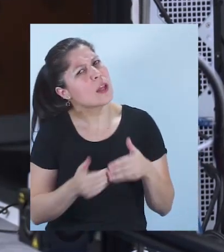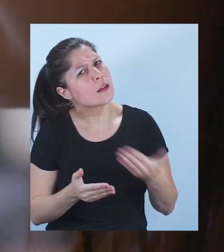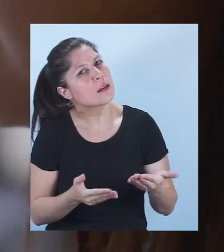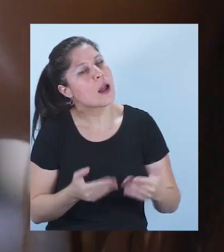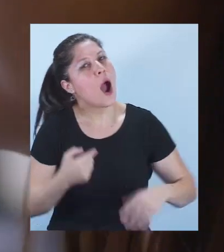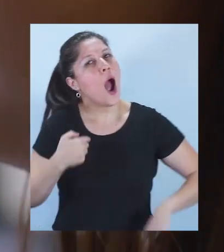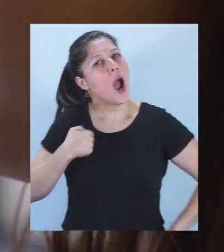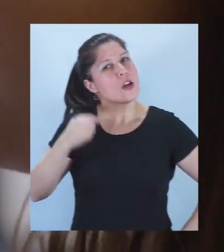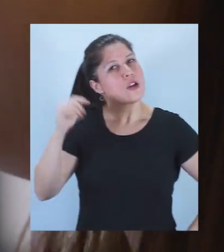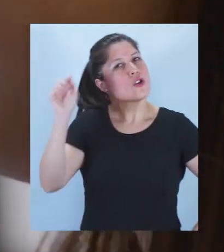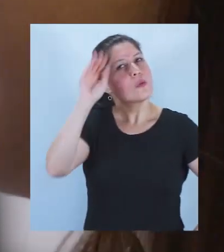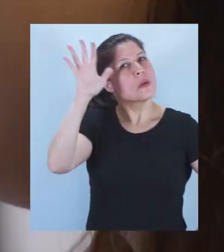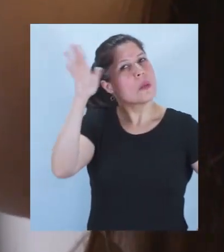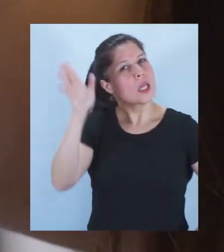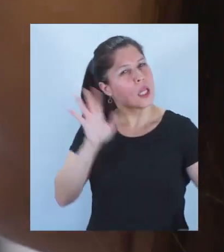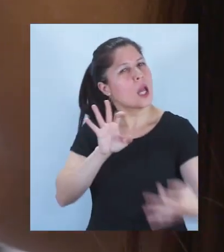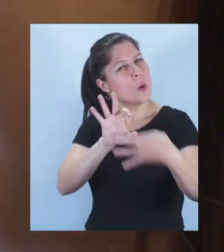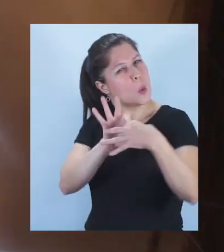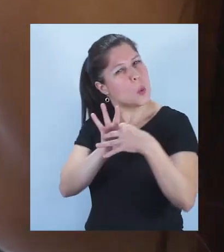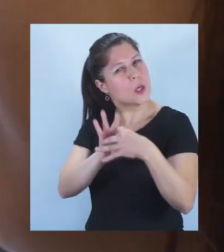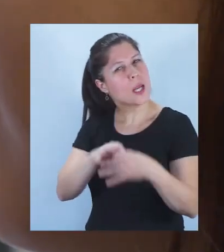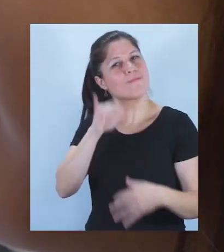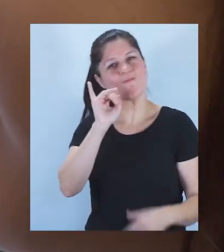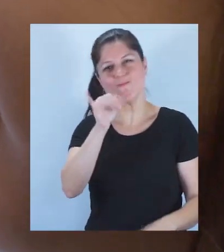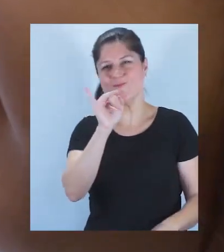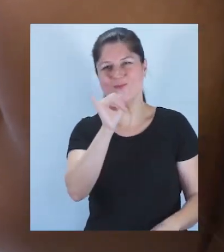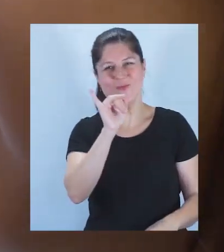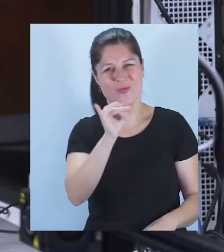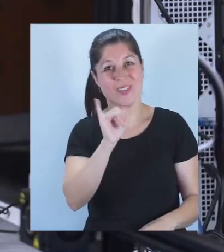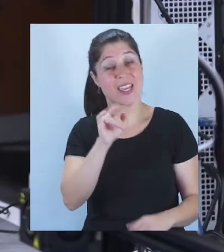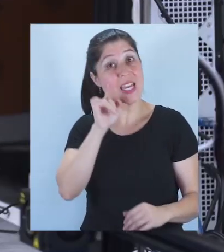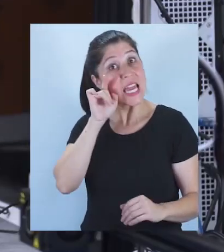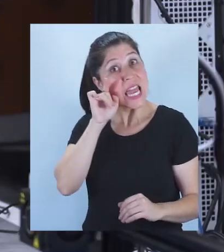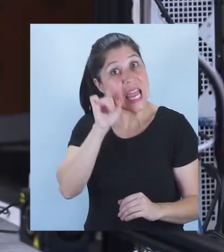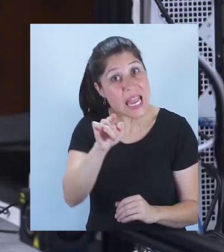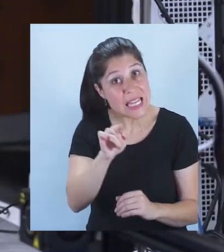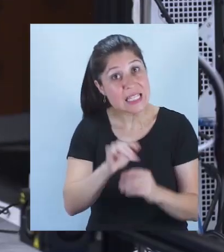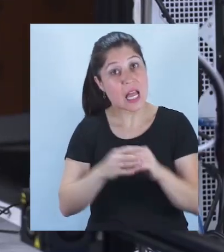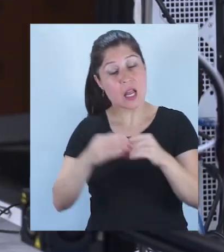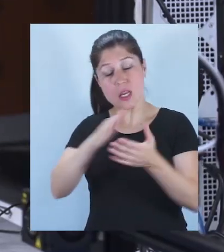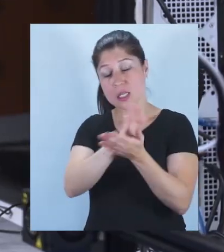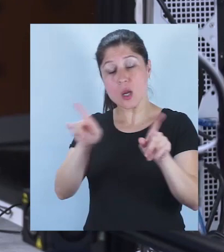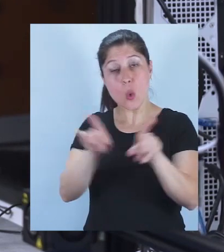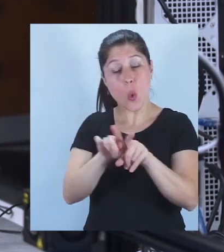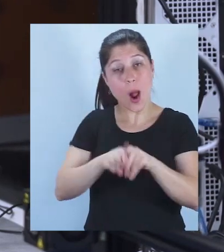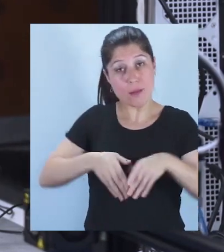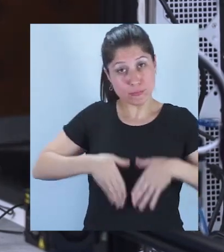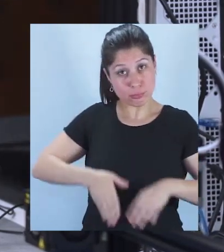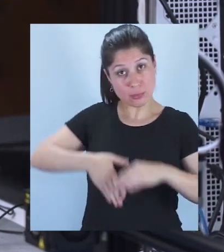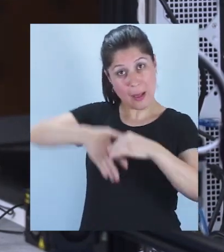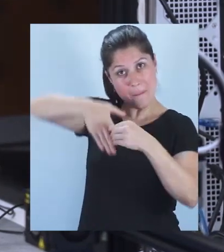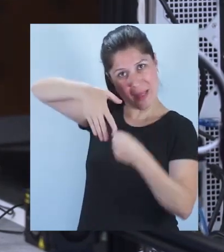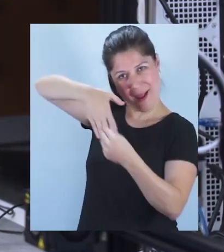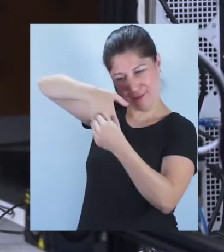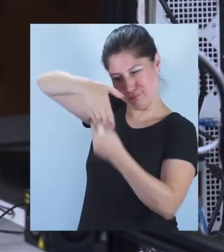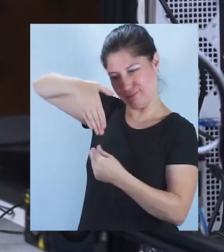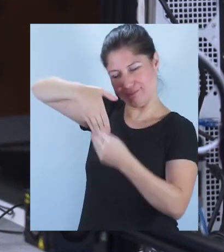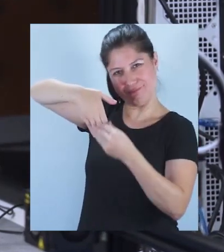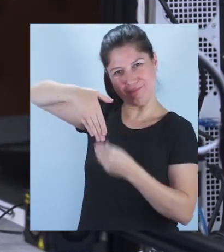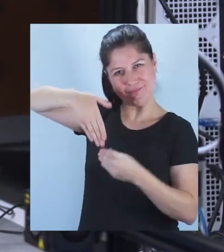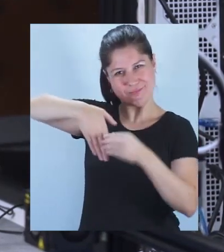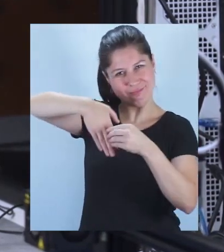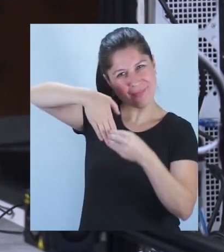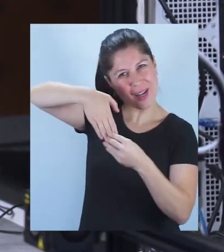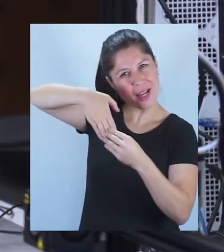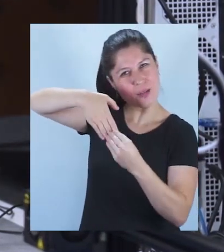con esto? Eh, me imagino que es lo que lo une, ¿no? Exactamente. Esta pieza que es la punta de la pata, va unida a estos